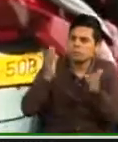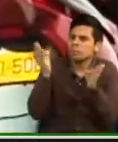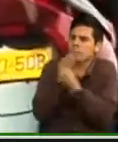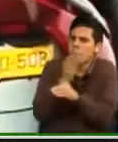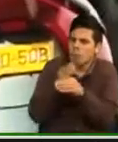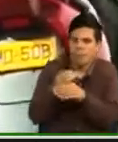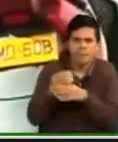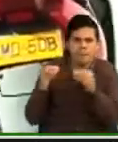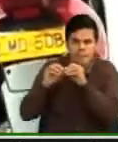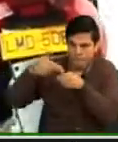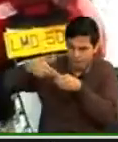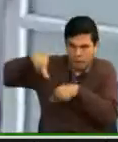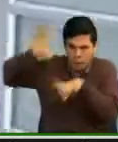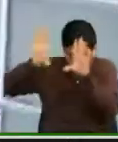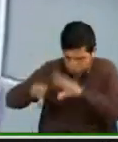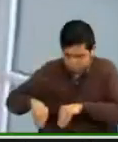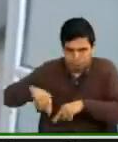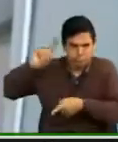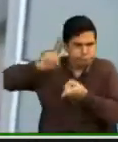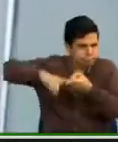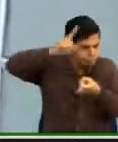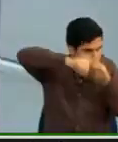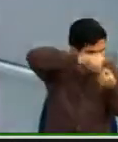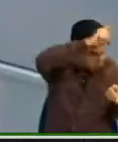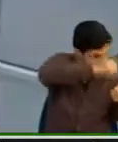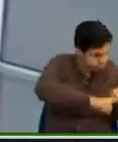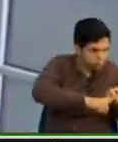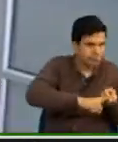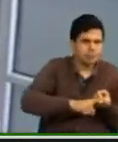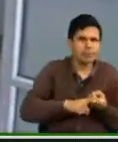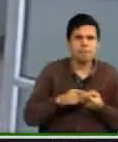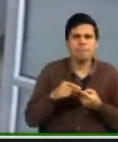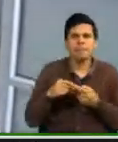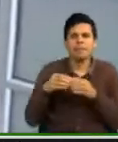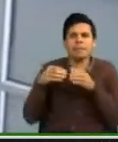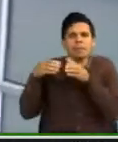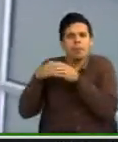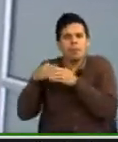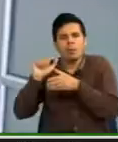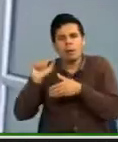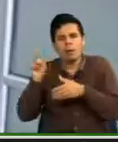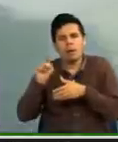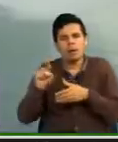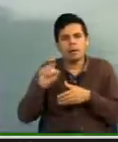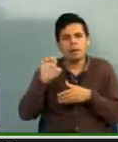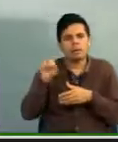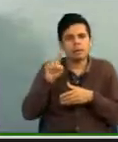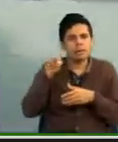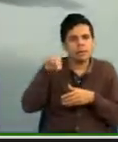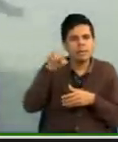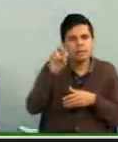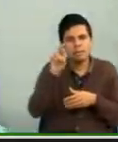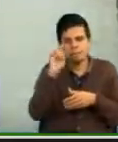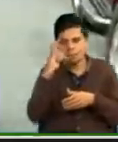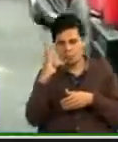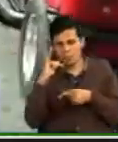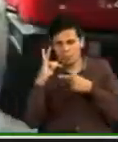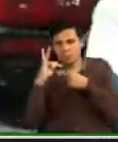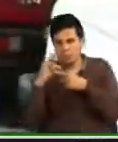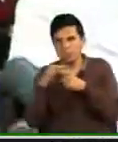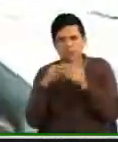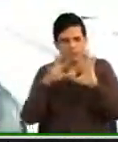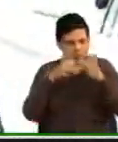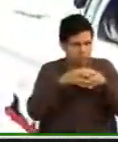servicio de la ciudad. La directora de ASESNOR, la asociación que está agrupando en estos momentos las estaciones de servicio, ha hecho un llamado